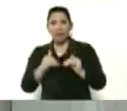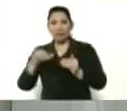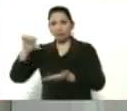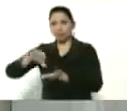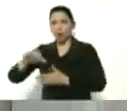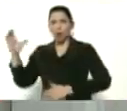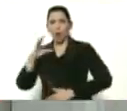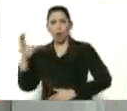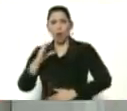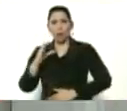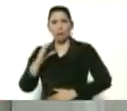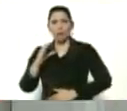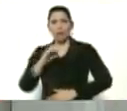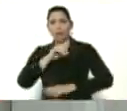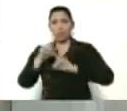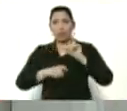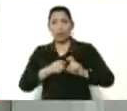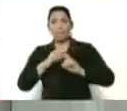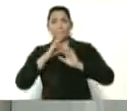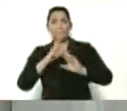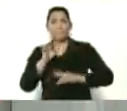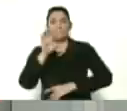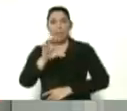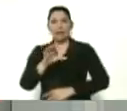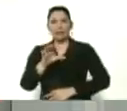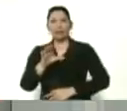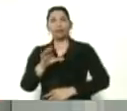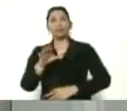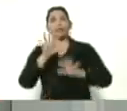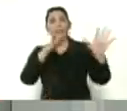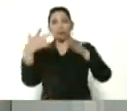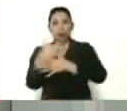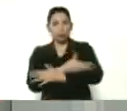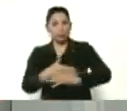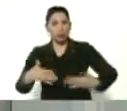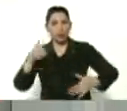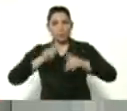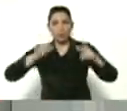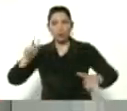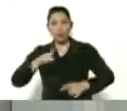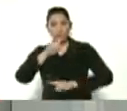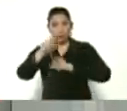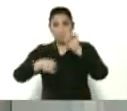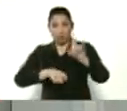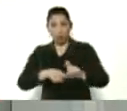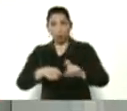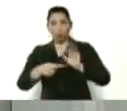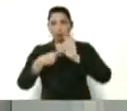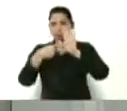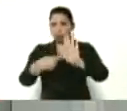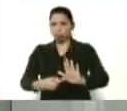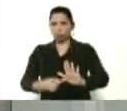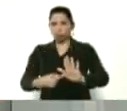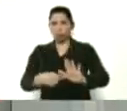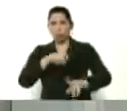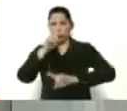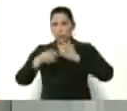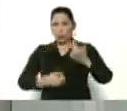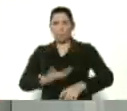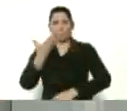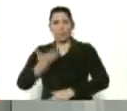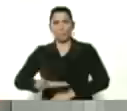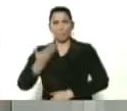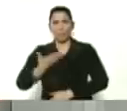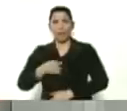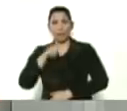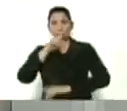encuesta Patria han respondido 18 millones de personas. Esta encuesta que el presidente presentó hoy, que es una encuesta muy importante,